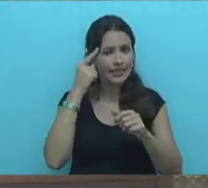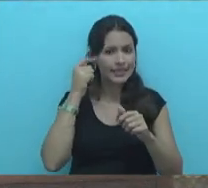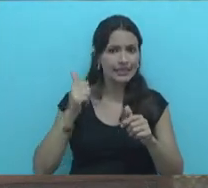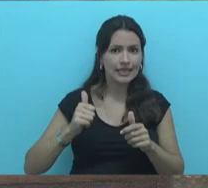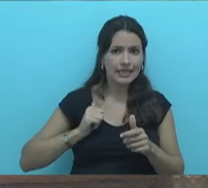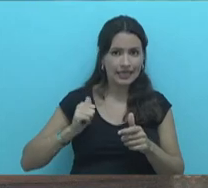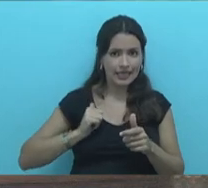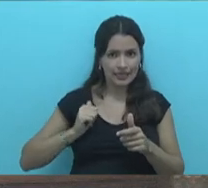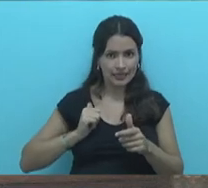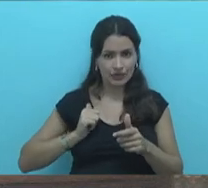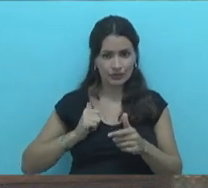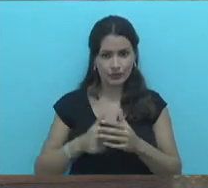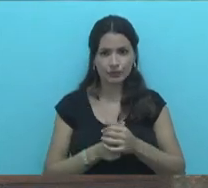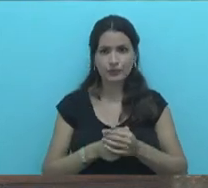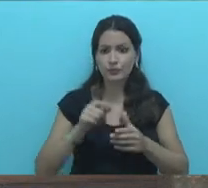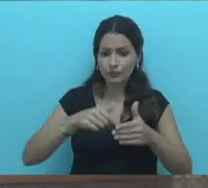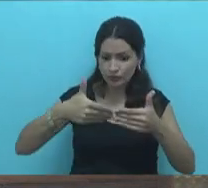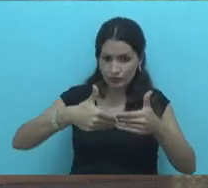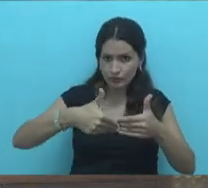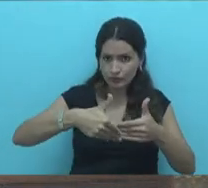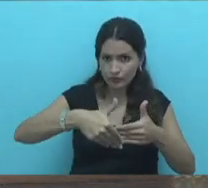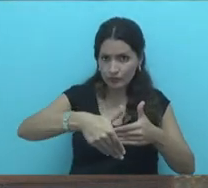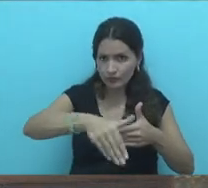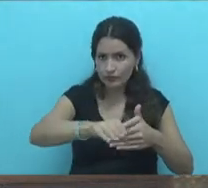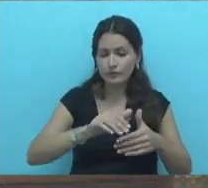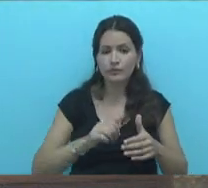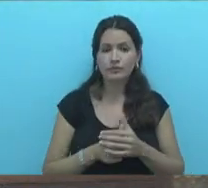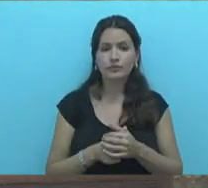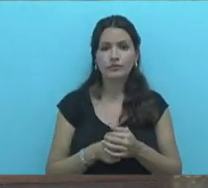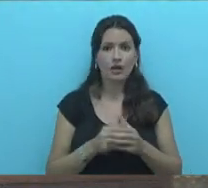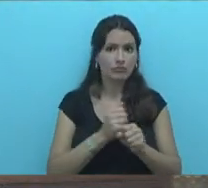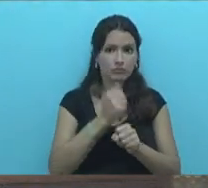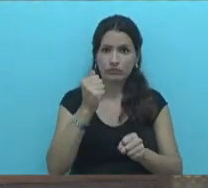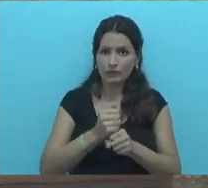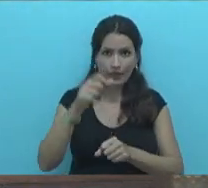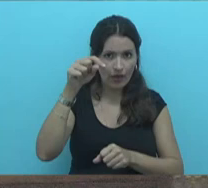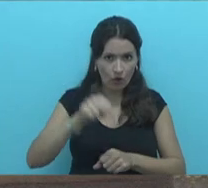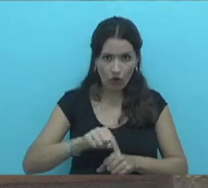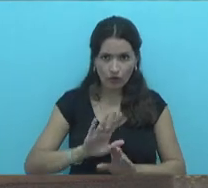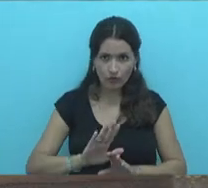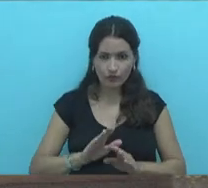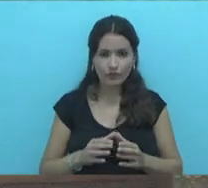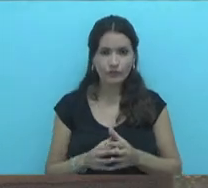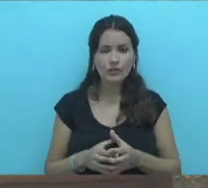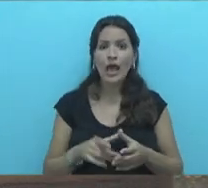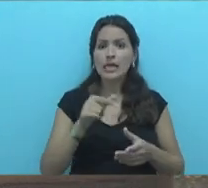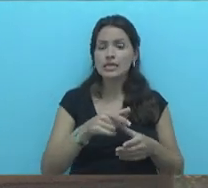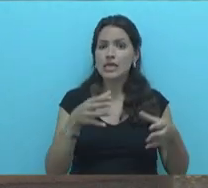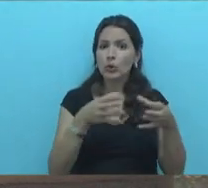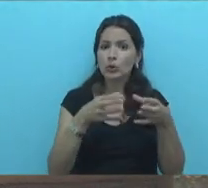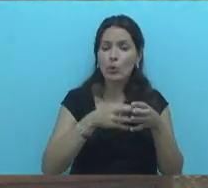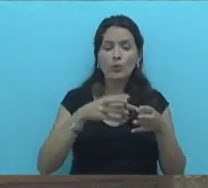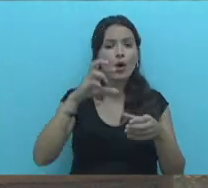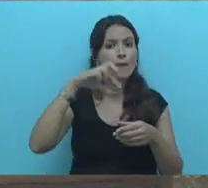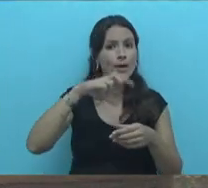1961. Desde entonces, desde el 61 hasta el presente, Personal Civil de Inteligencia